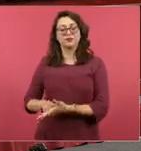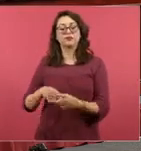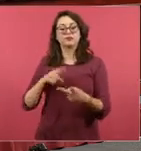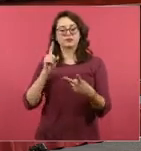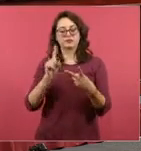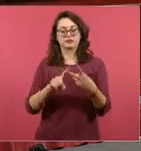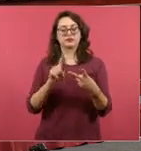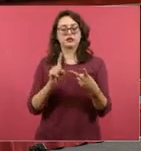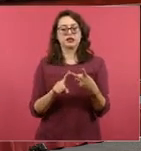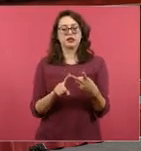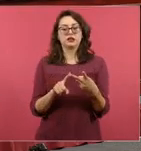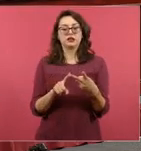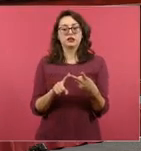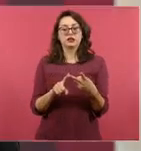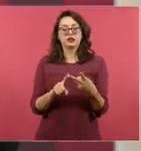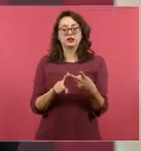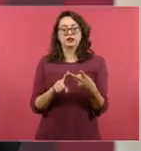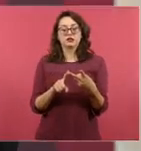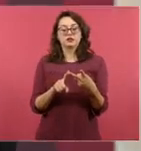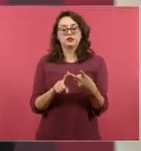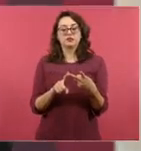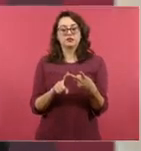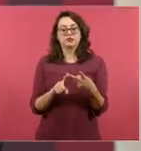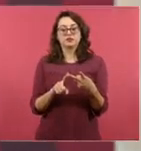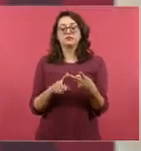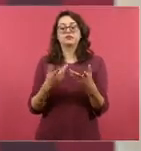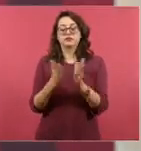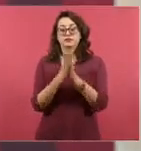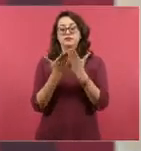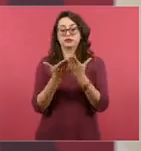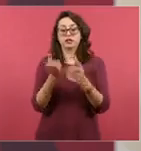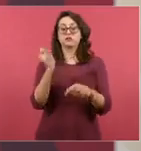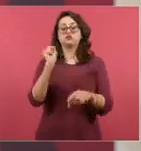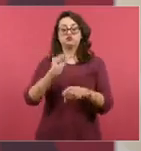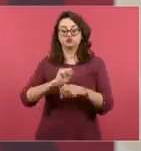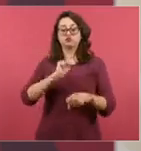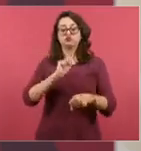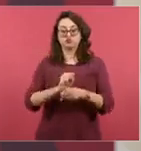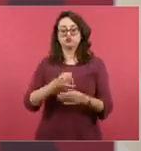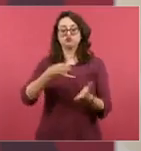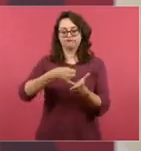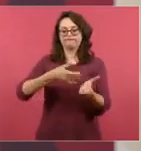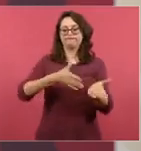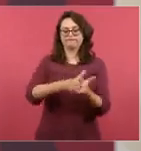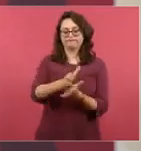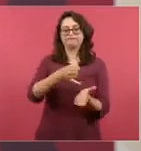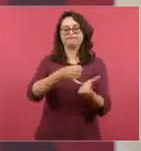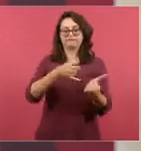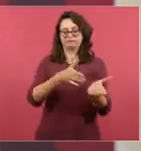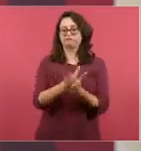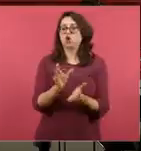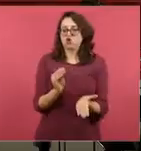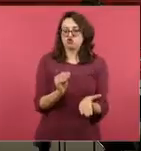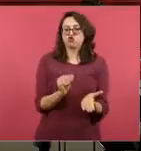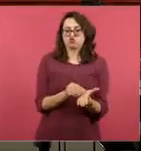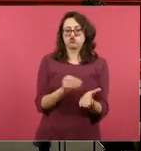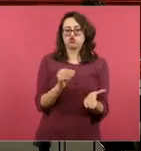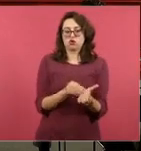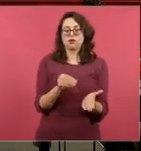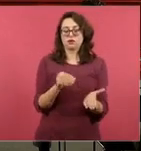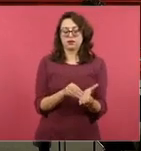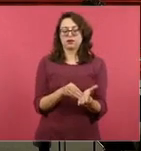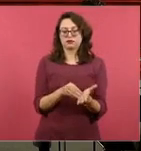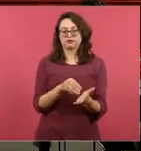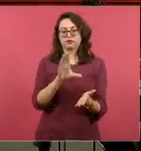En el caso de la distribución, se están elaborando, se siguen produciendo los libros en